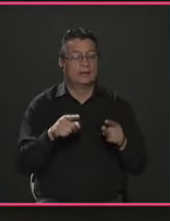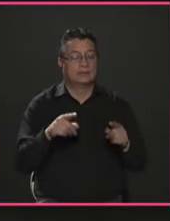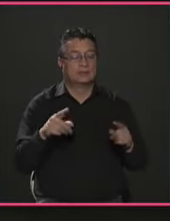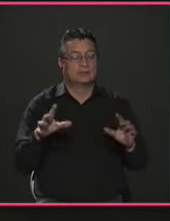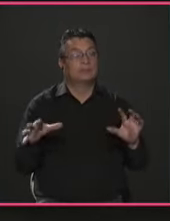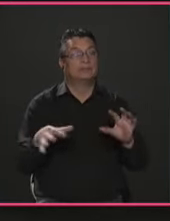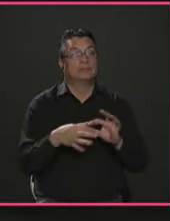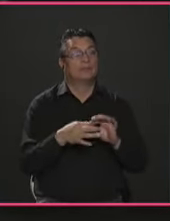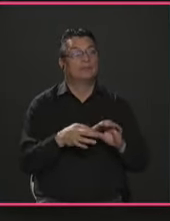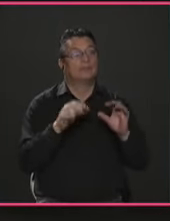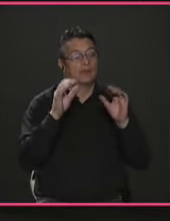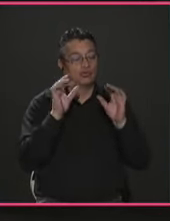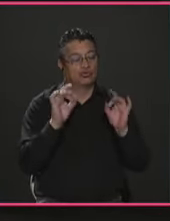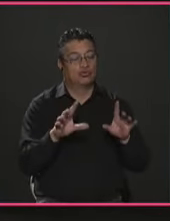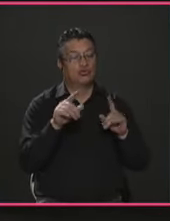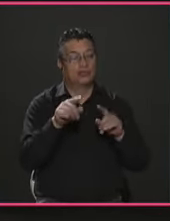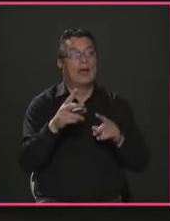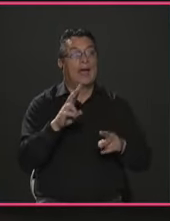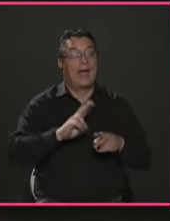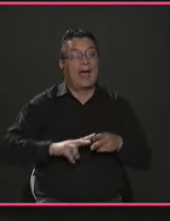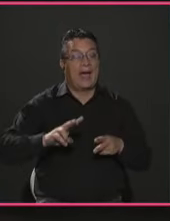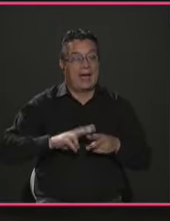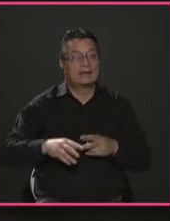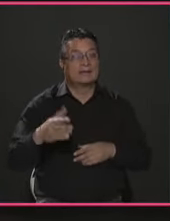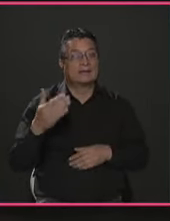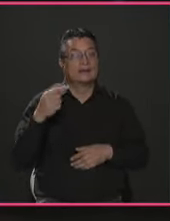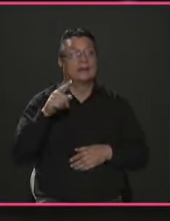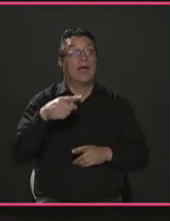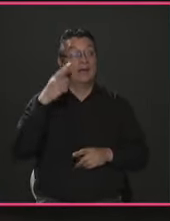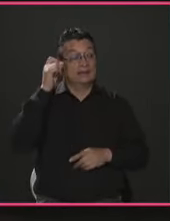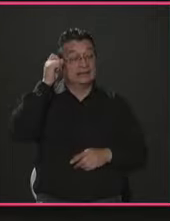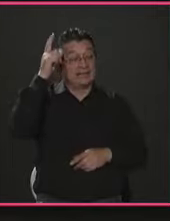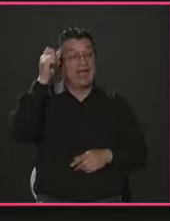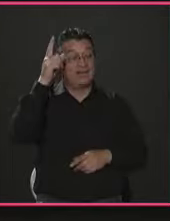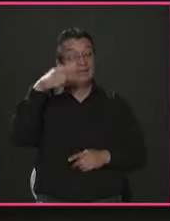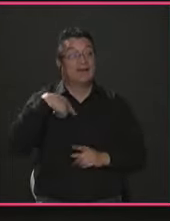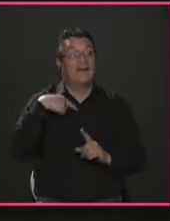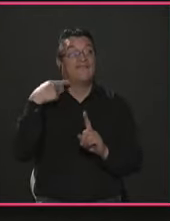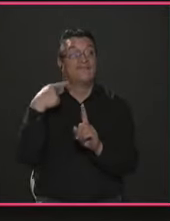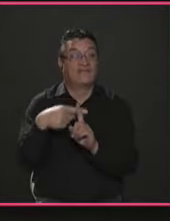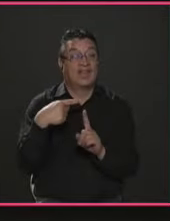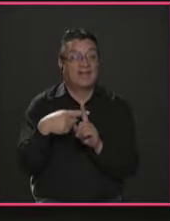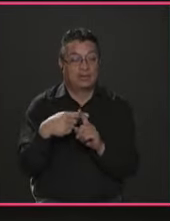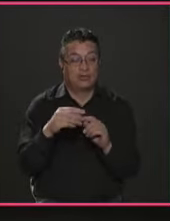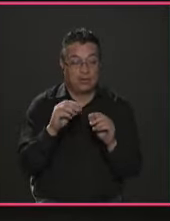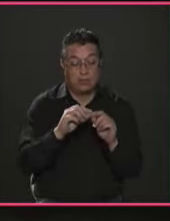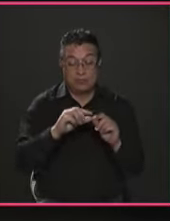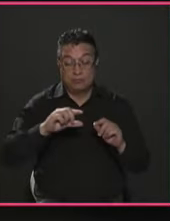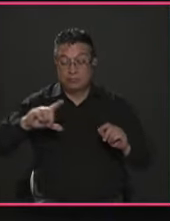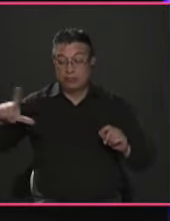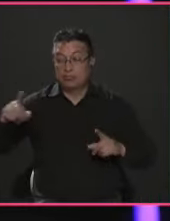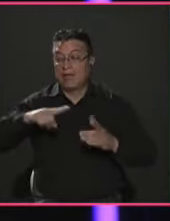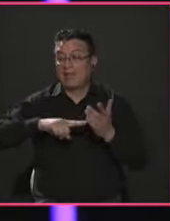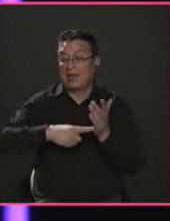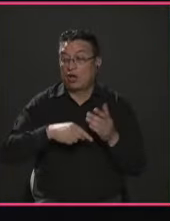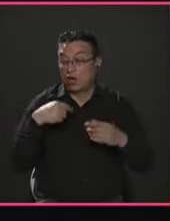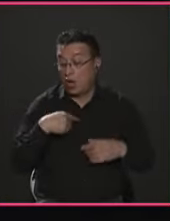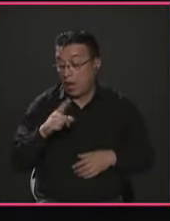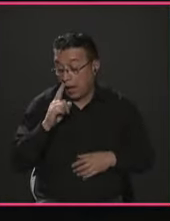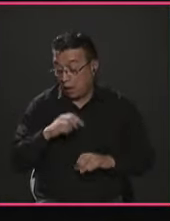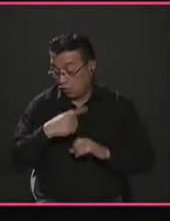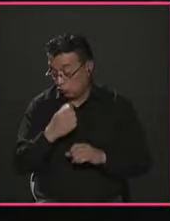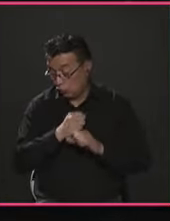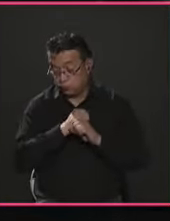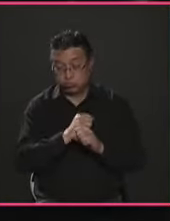no es inente con lo que se hacía el beneficio del del Progreso tecnológico entonces la oposición tenía